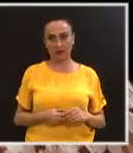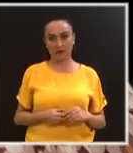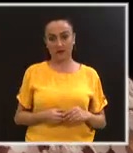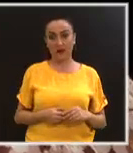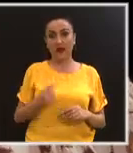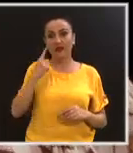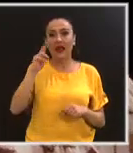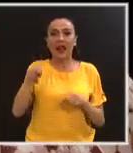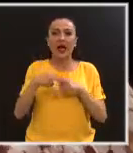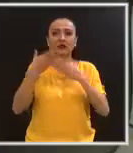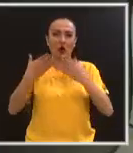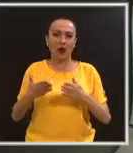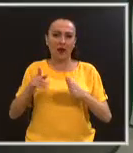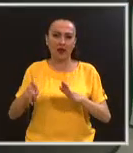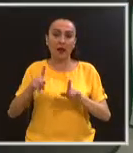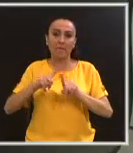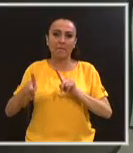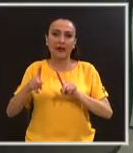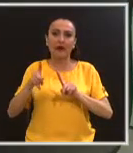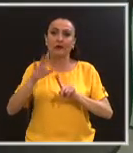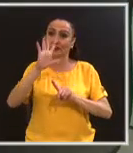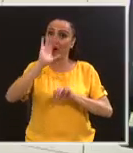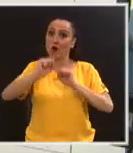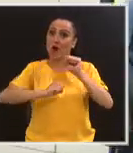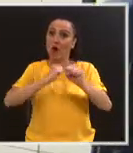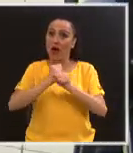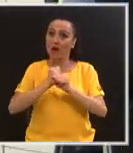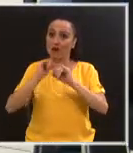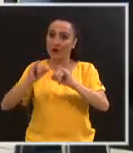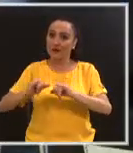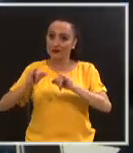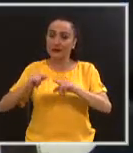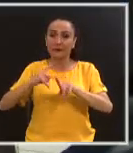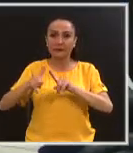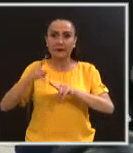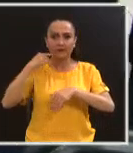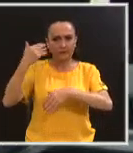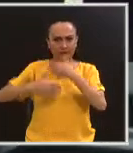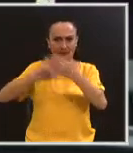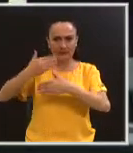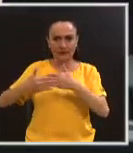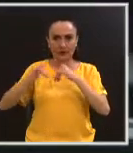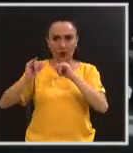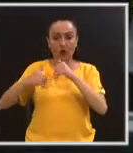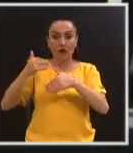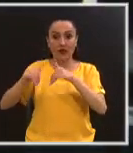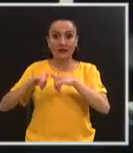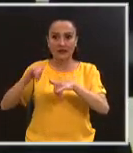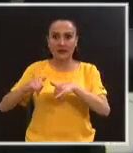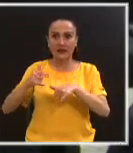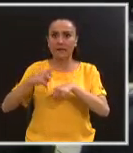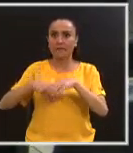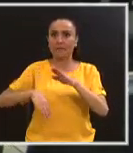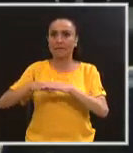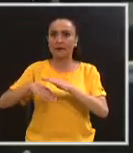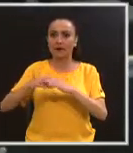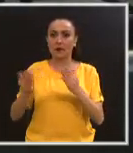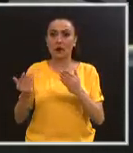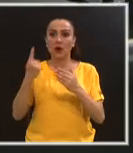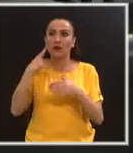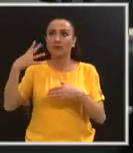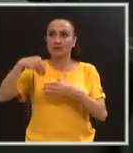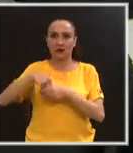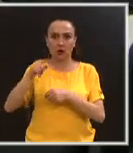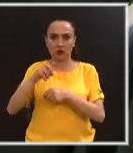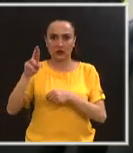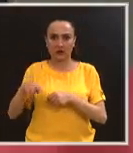porque por residencia Son 5 años incluso con el proceso de residencia el tiempo mínimo de vivir en el país